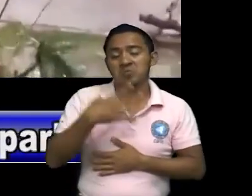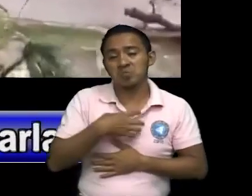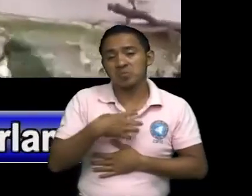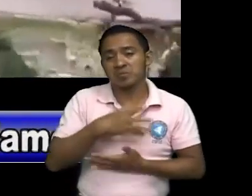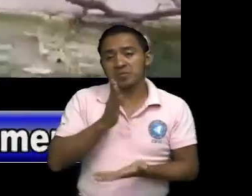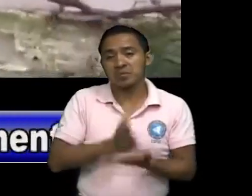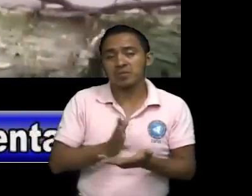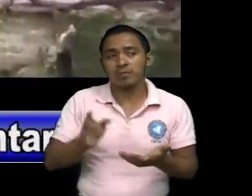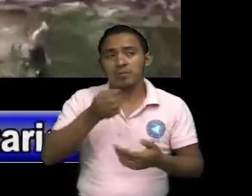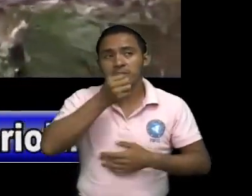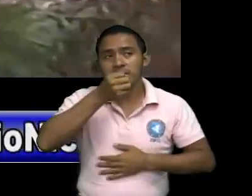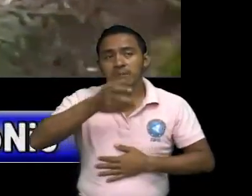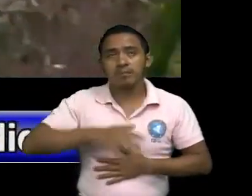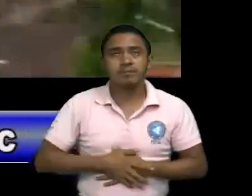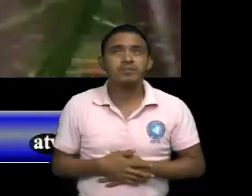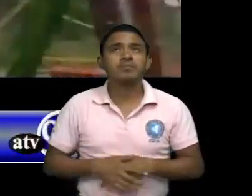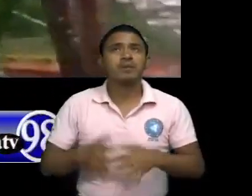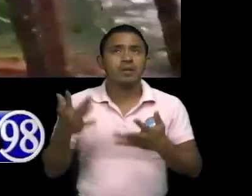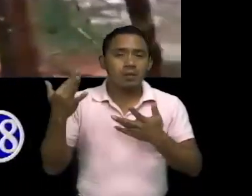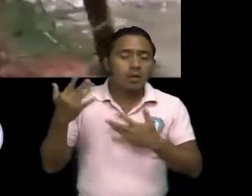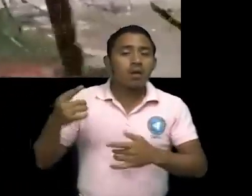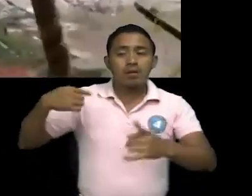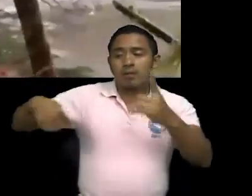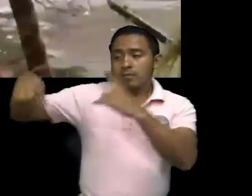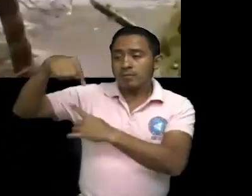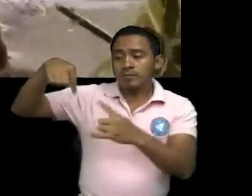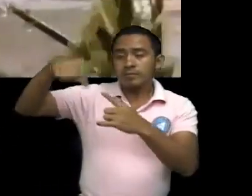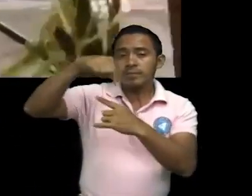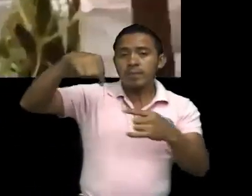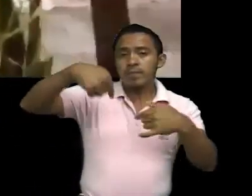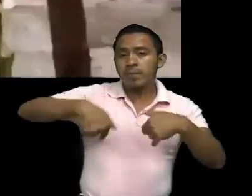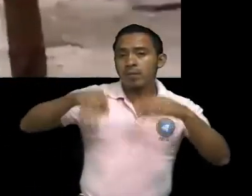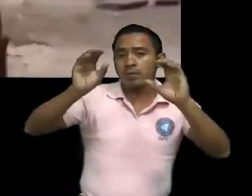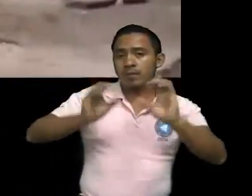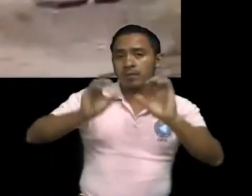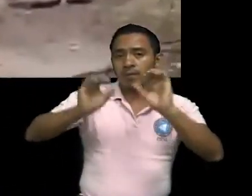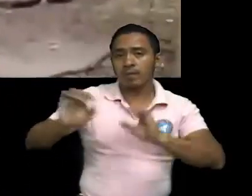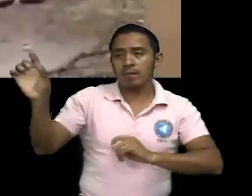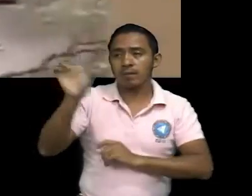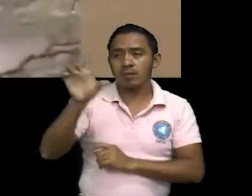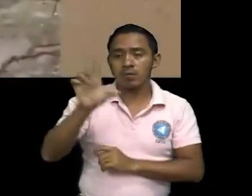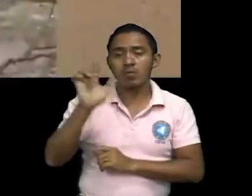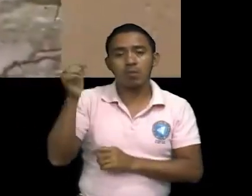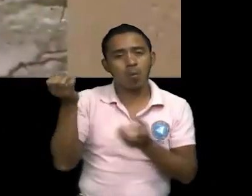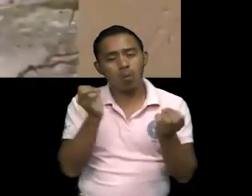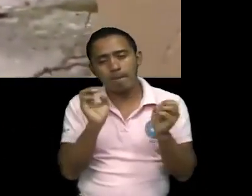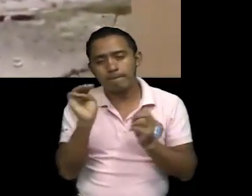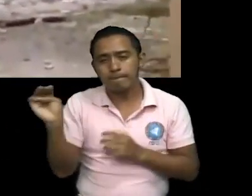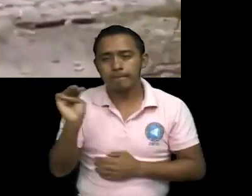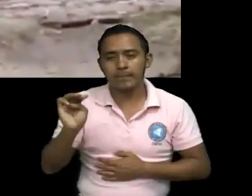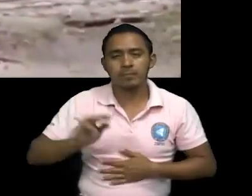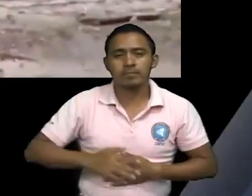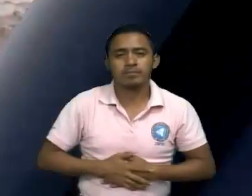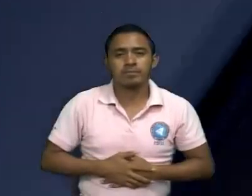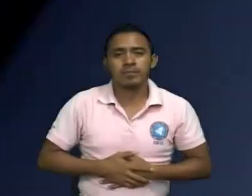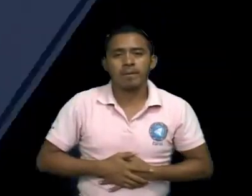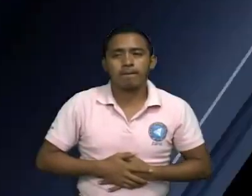medios locales. Se espera que llegue a la costa de Florida para la tarde de este lunes o el martes.